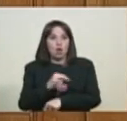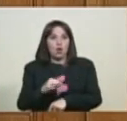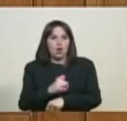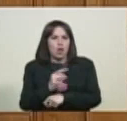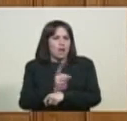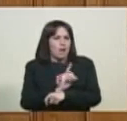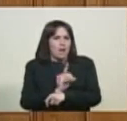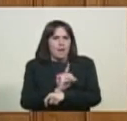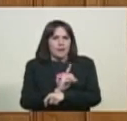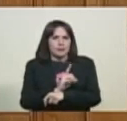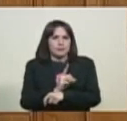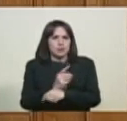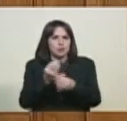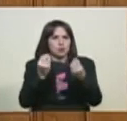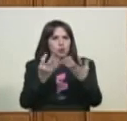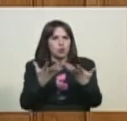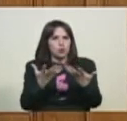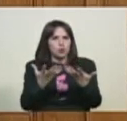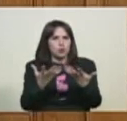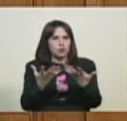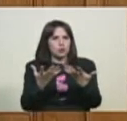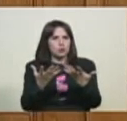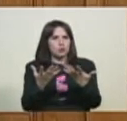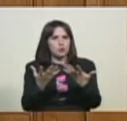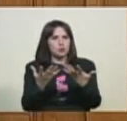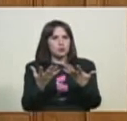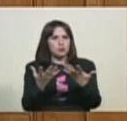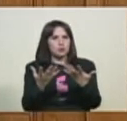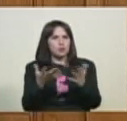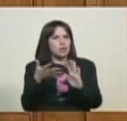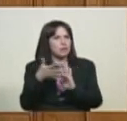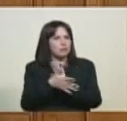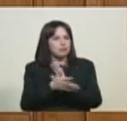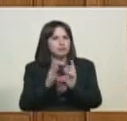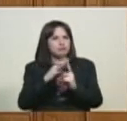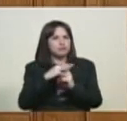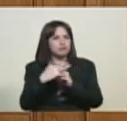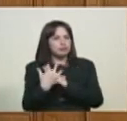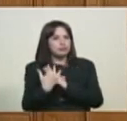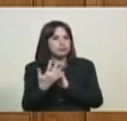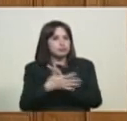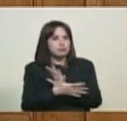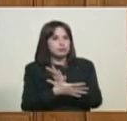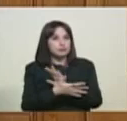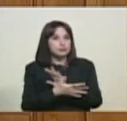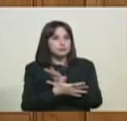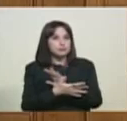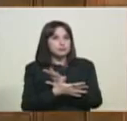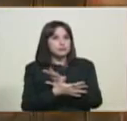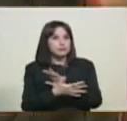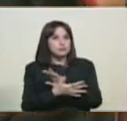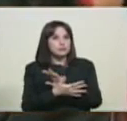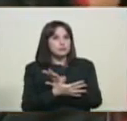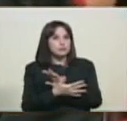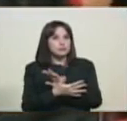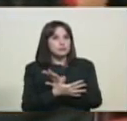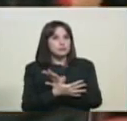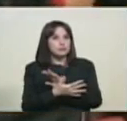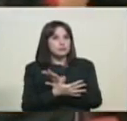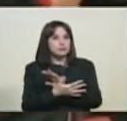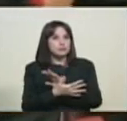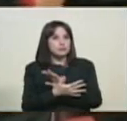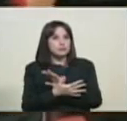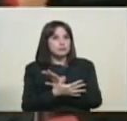en los primeros minutos de los sucesos, recuerdan ustedes